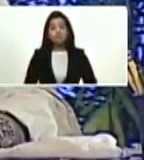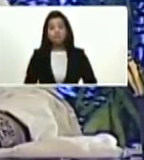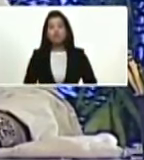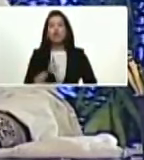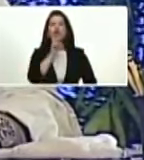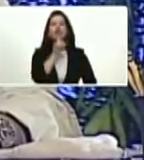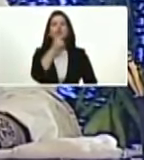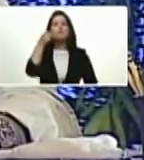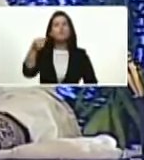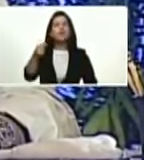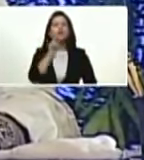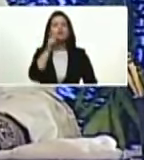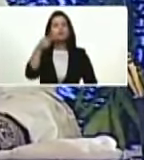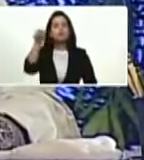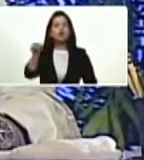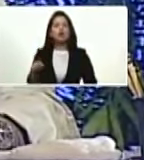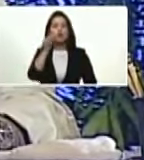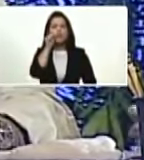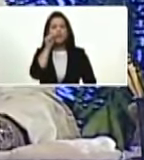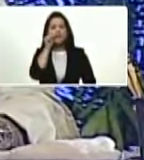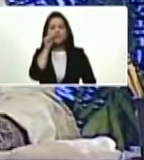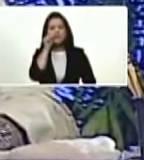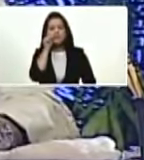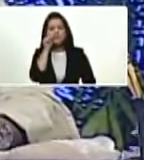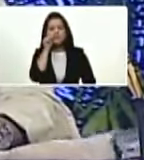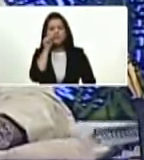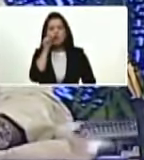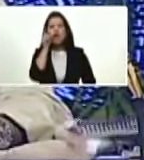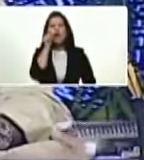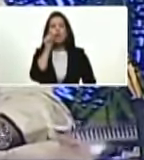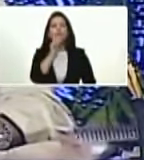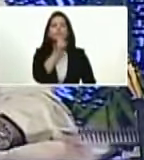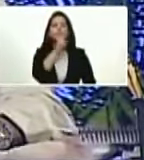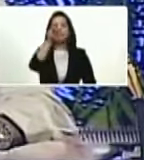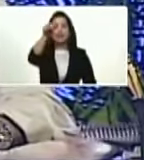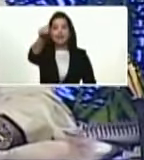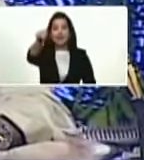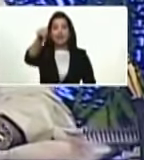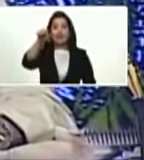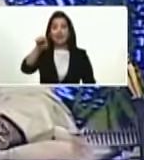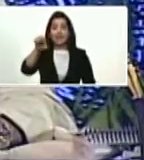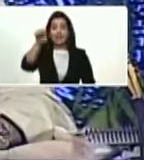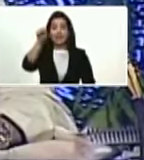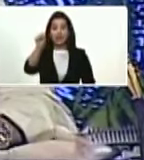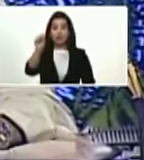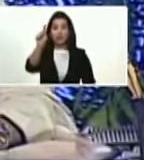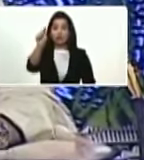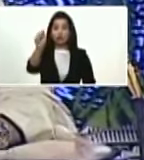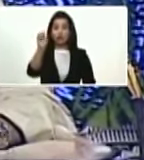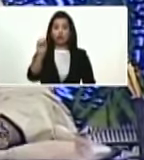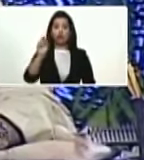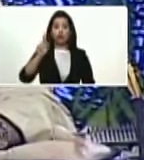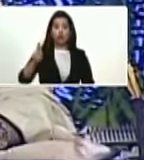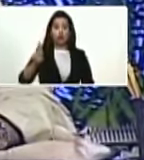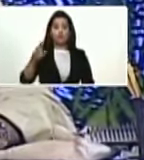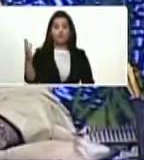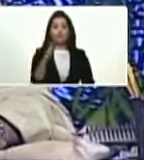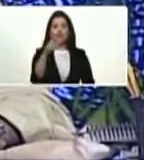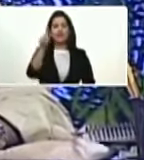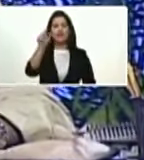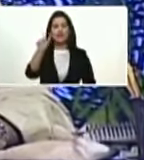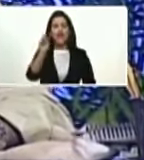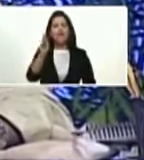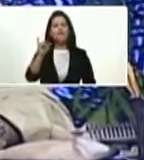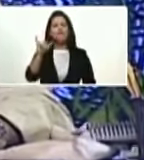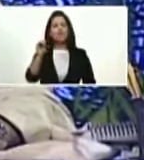a el compañero Néstor Tavío, vocero de la Mesa de Gestión